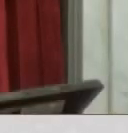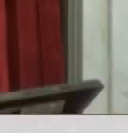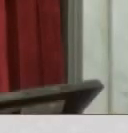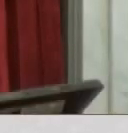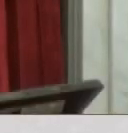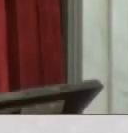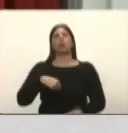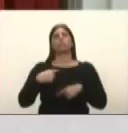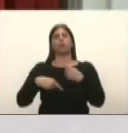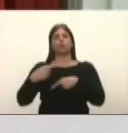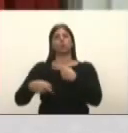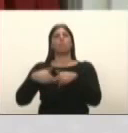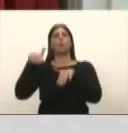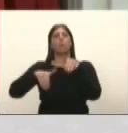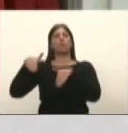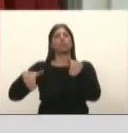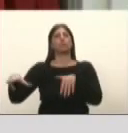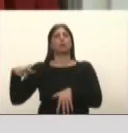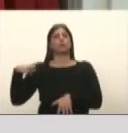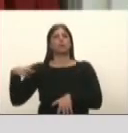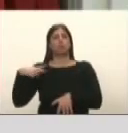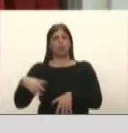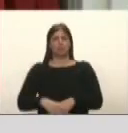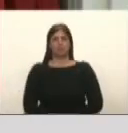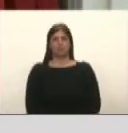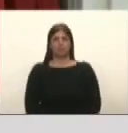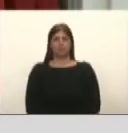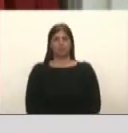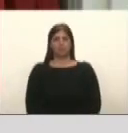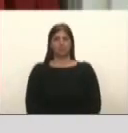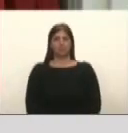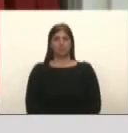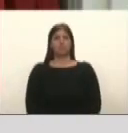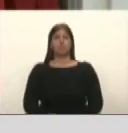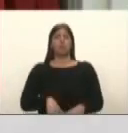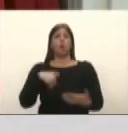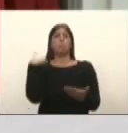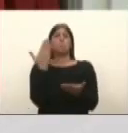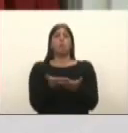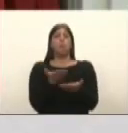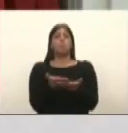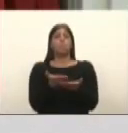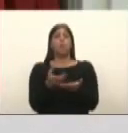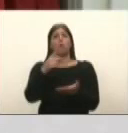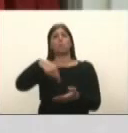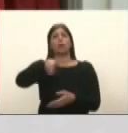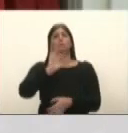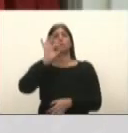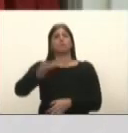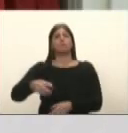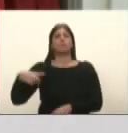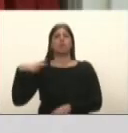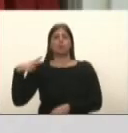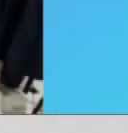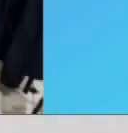de Córdoba, en momentos complicados donde, según nuestro punto de vista, Javier Milei encuentra en su tejido más